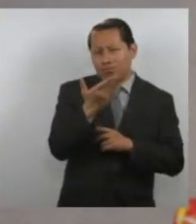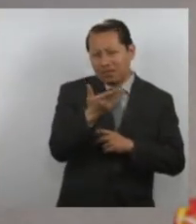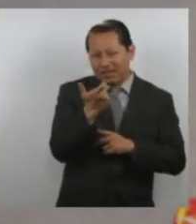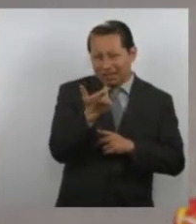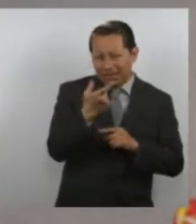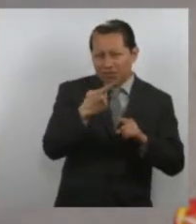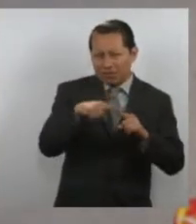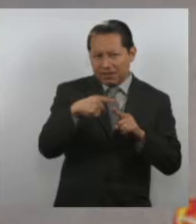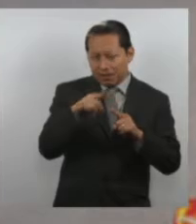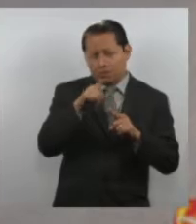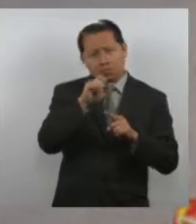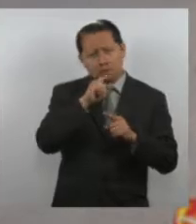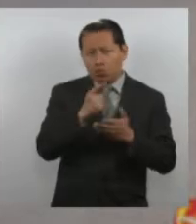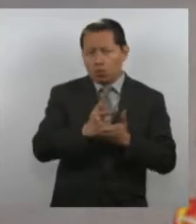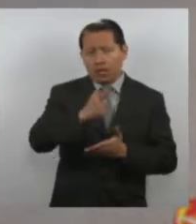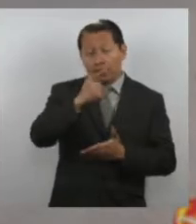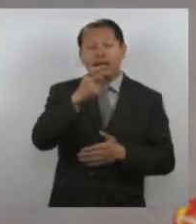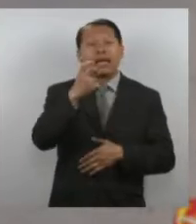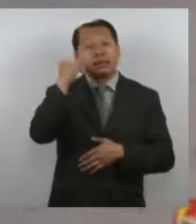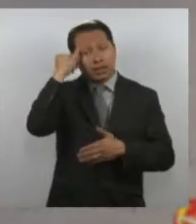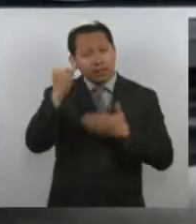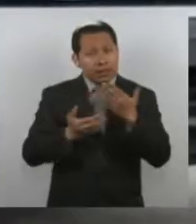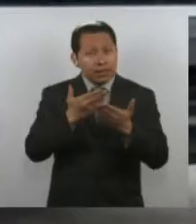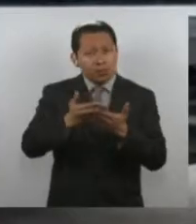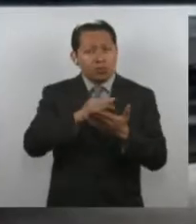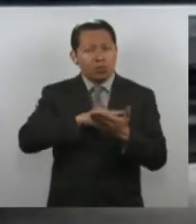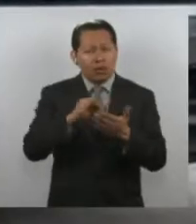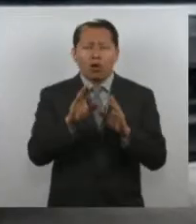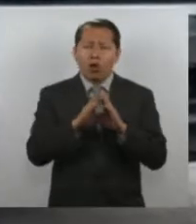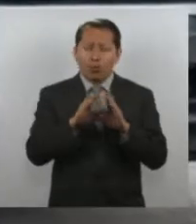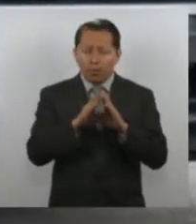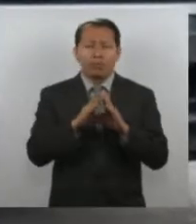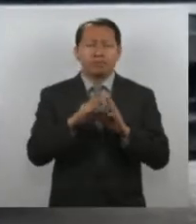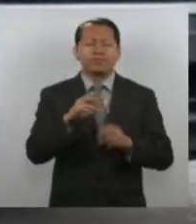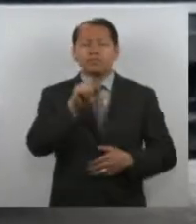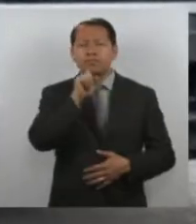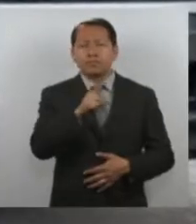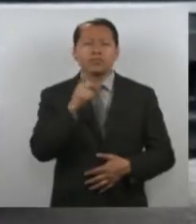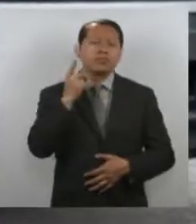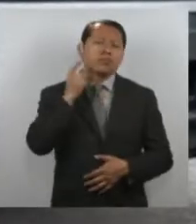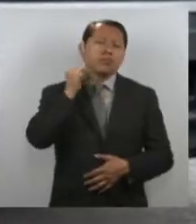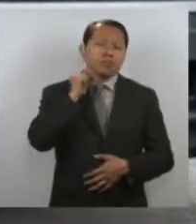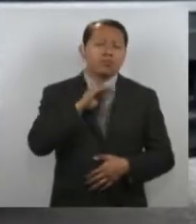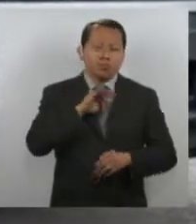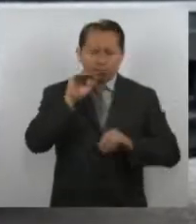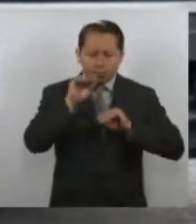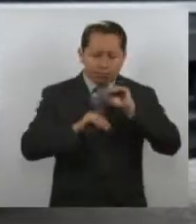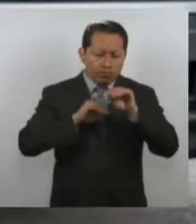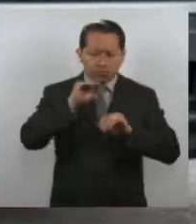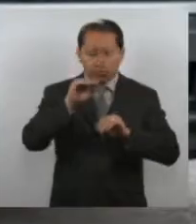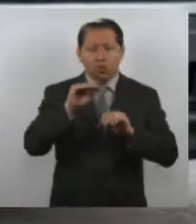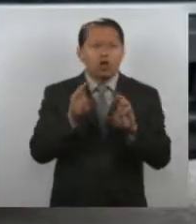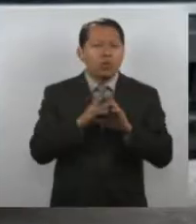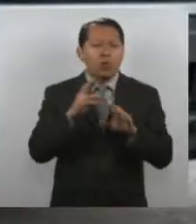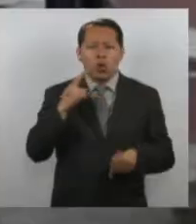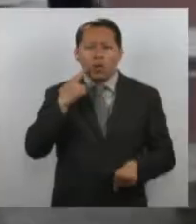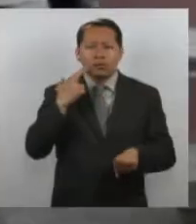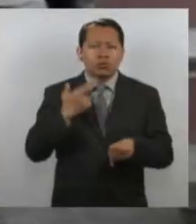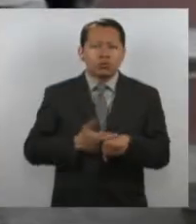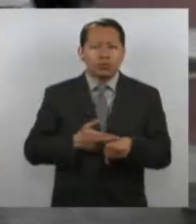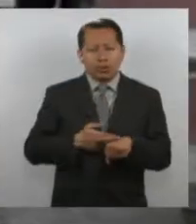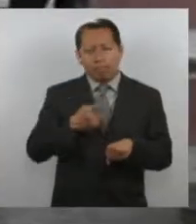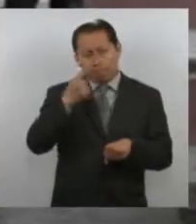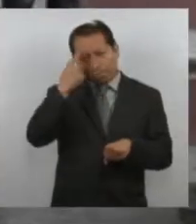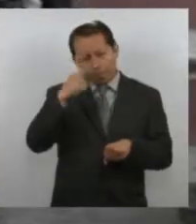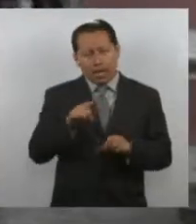Ese tipo de iniciativas necesitamos precisamente para que el Poder Legislativo se vea totalmente corresponsable para ayudar al problema